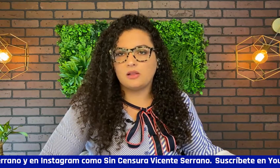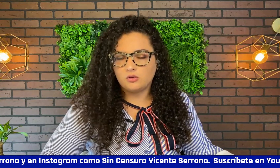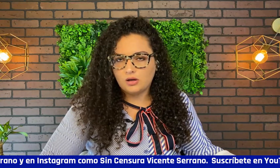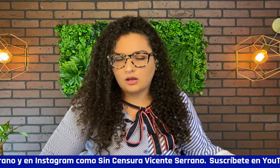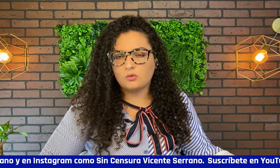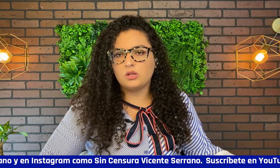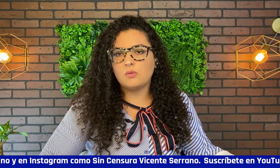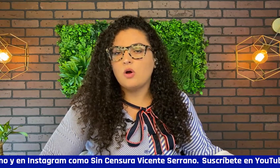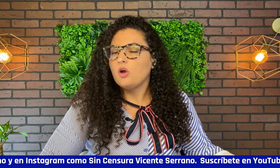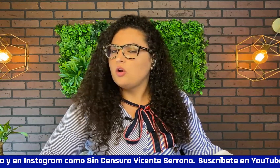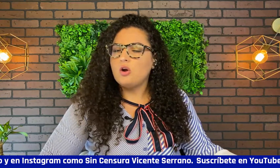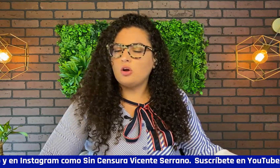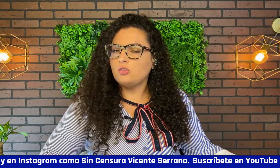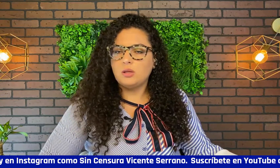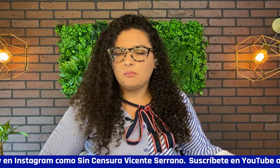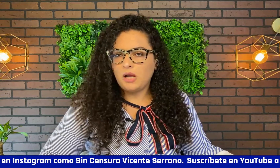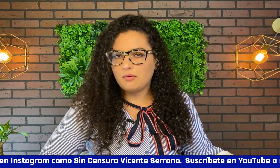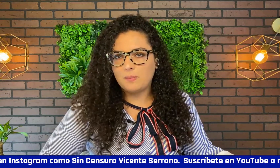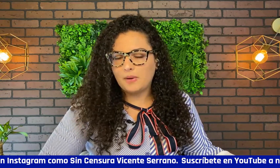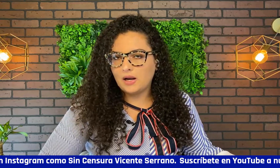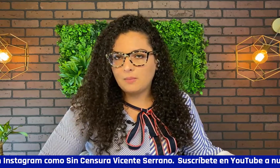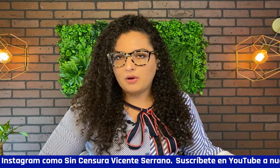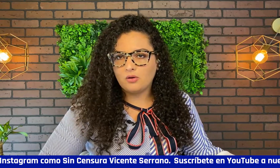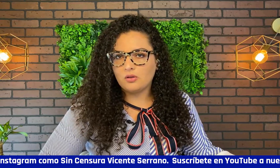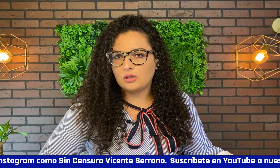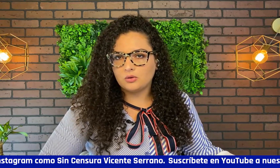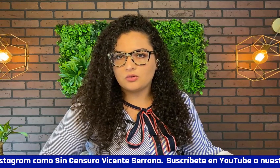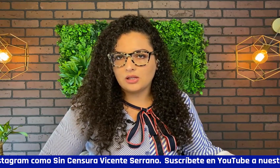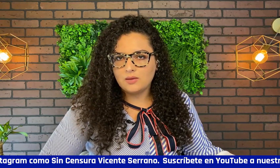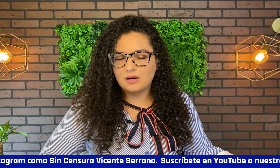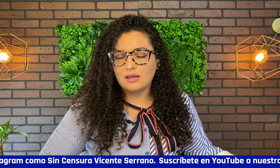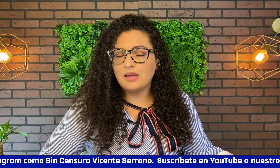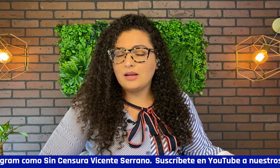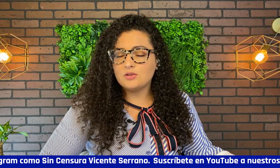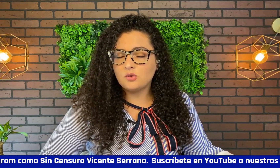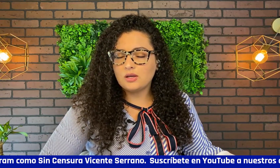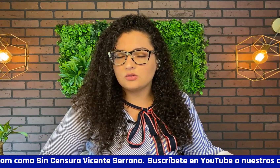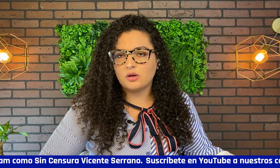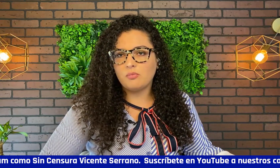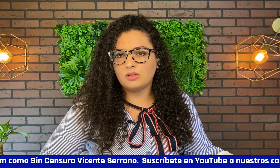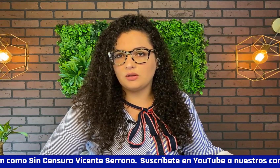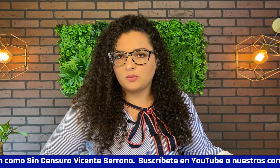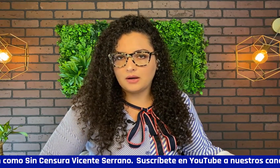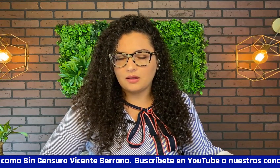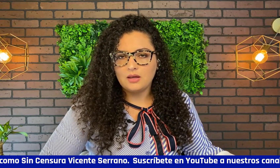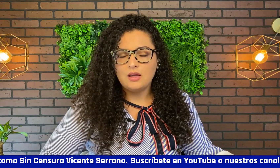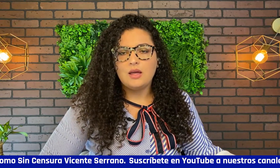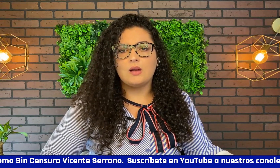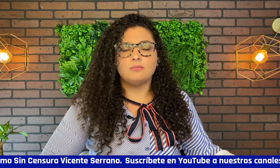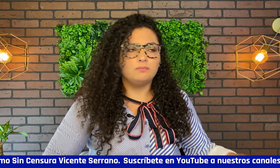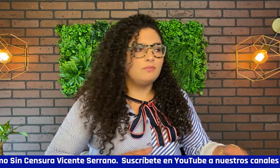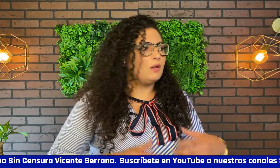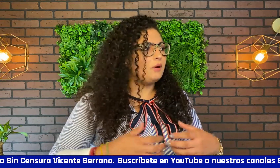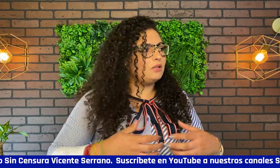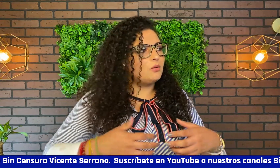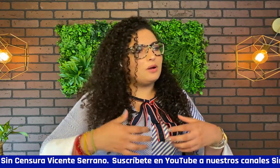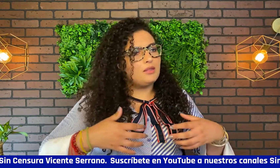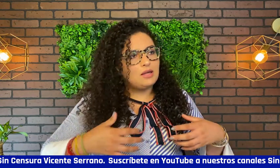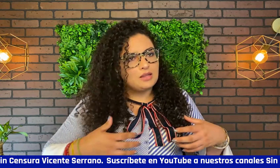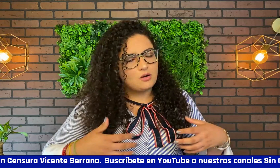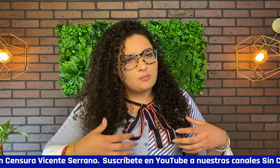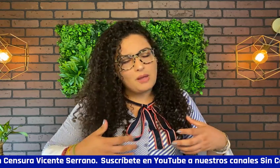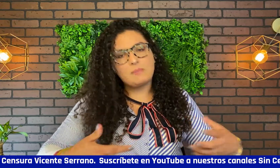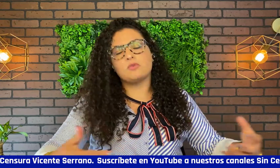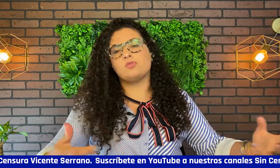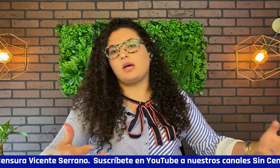reforma que planteó el Ejecutivo no contemplaba ampliar el periodo de Arturo Saldívar. ¿Quién hizo eso? El Partido Verde. El Partido